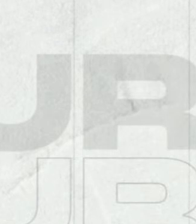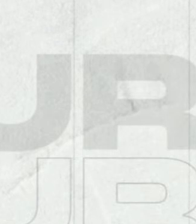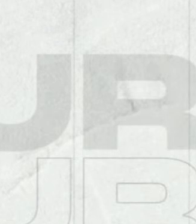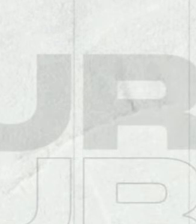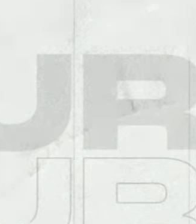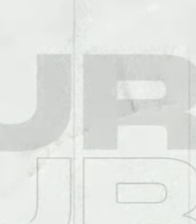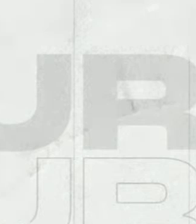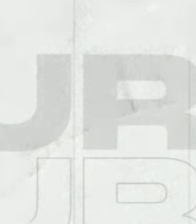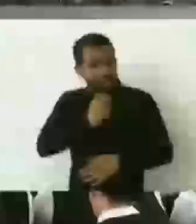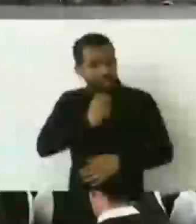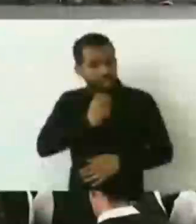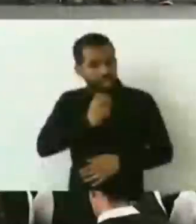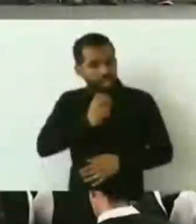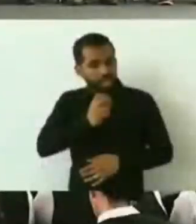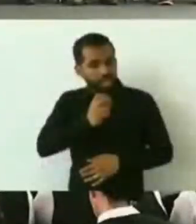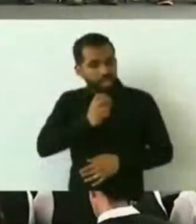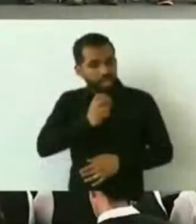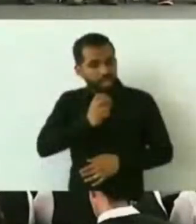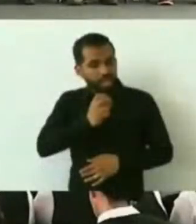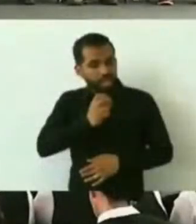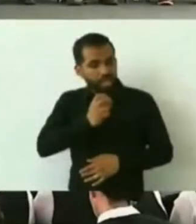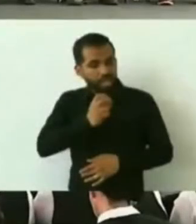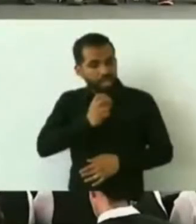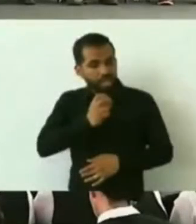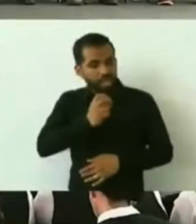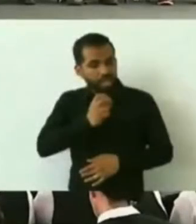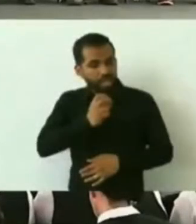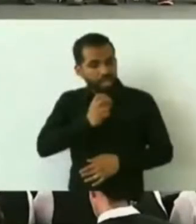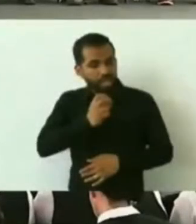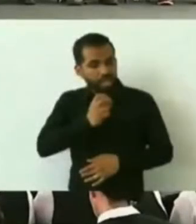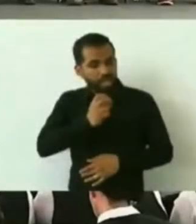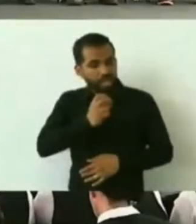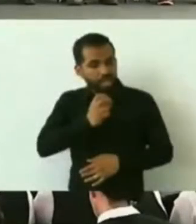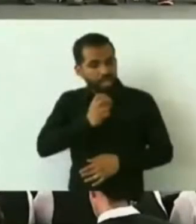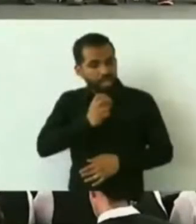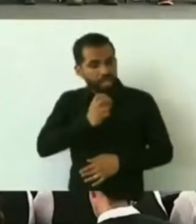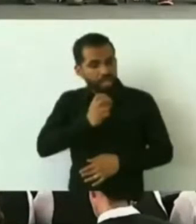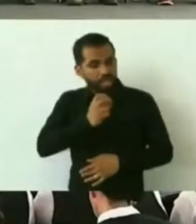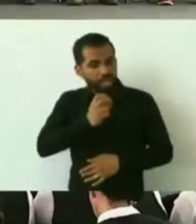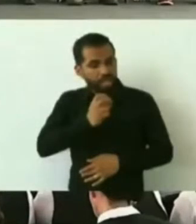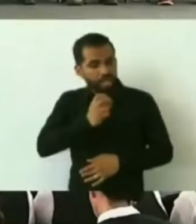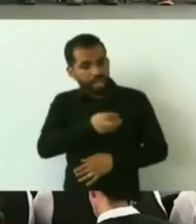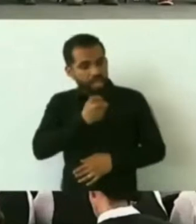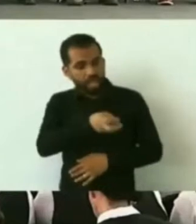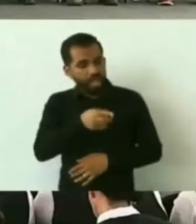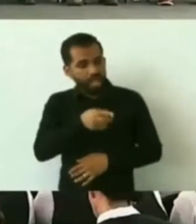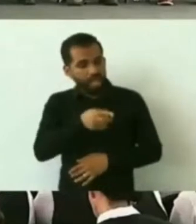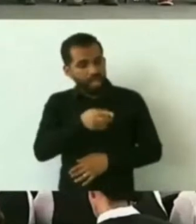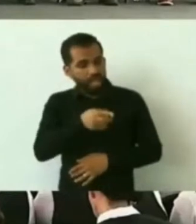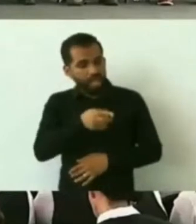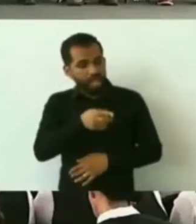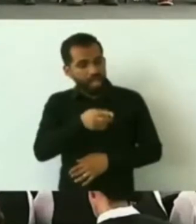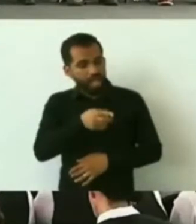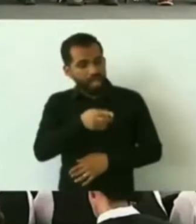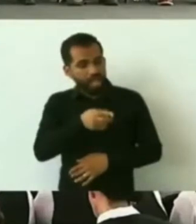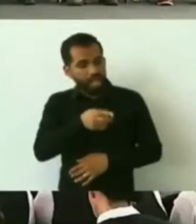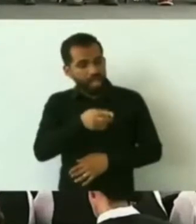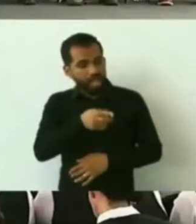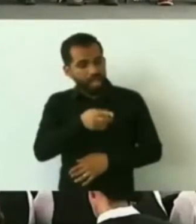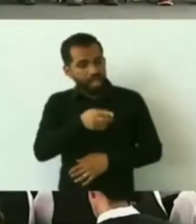gobernador de Sinaloa. Por favor, don David, creo que tenemos el video, y esto fue lo que dijo